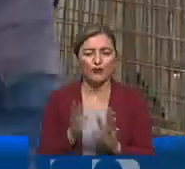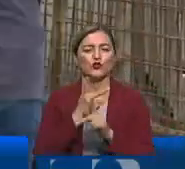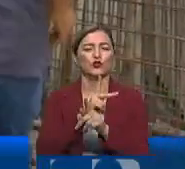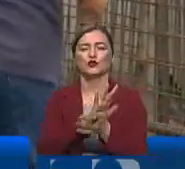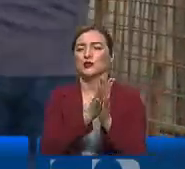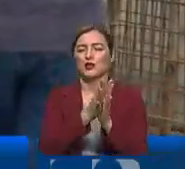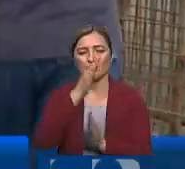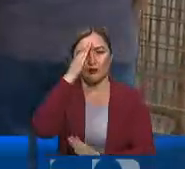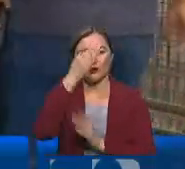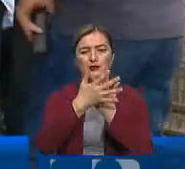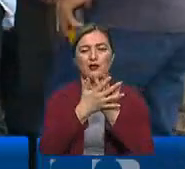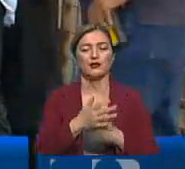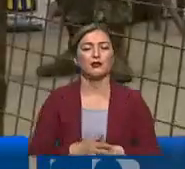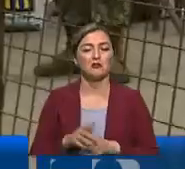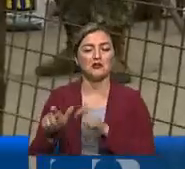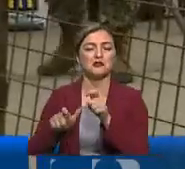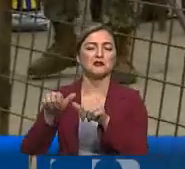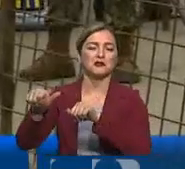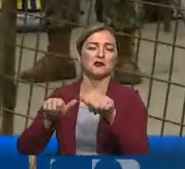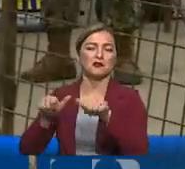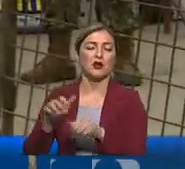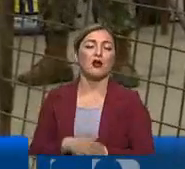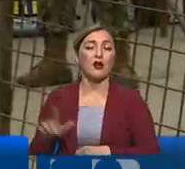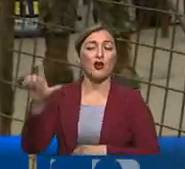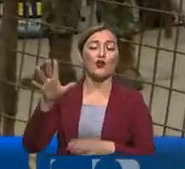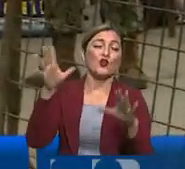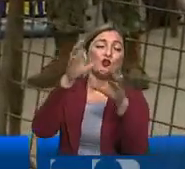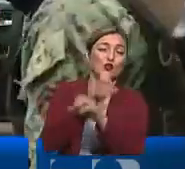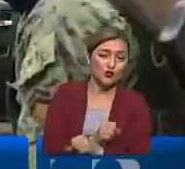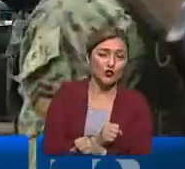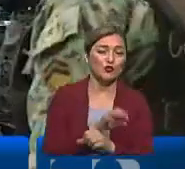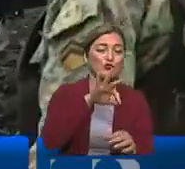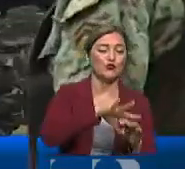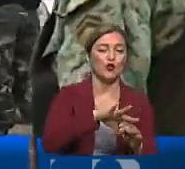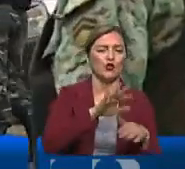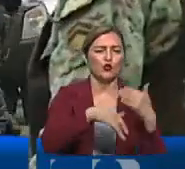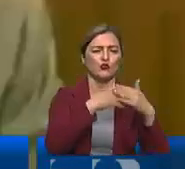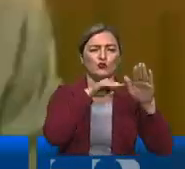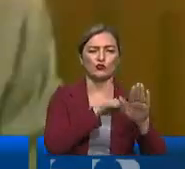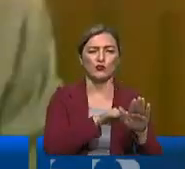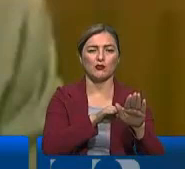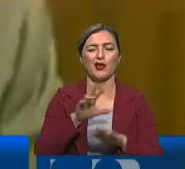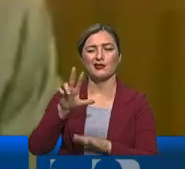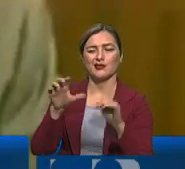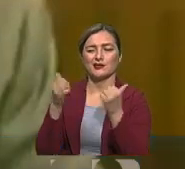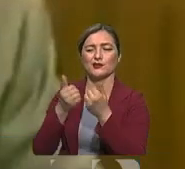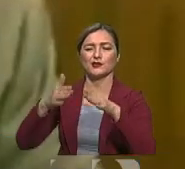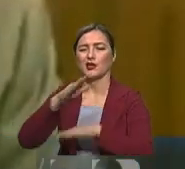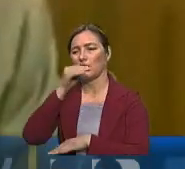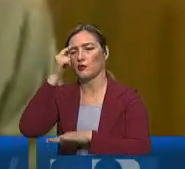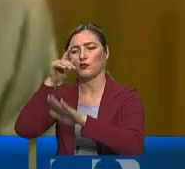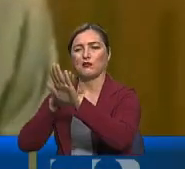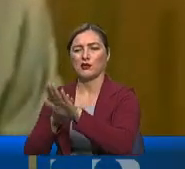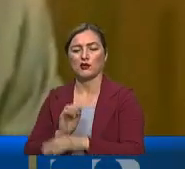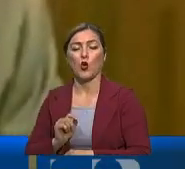fue sometido a votación la noche de lunes, todos a favor, menos 3 legisladores del correísmo. Lastimosamente,